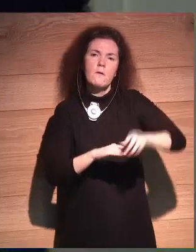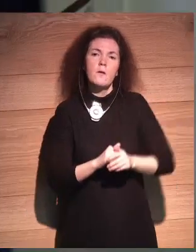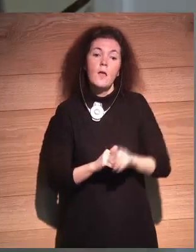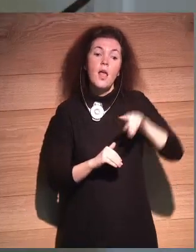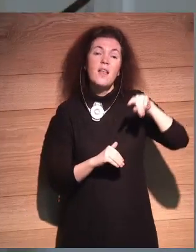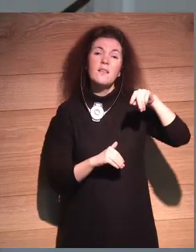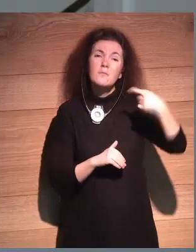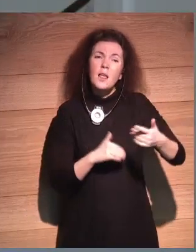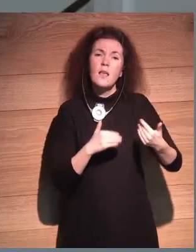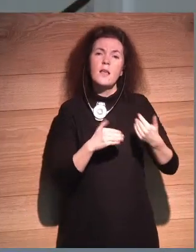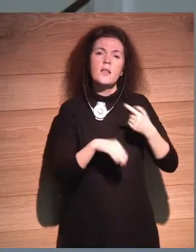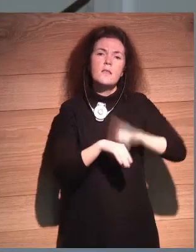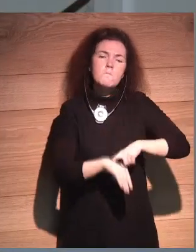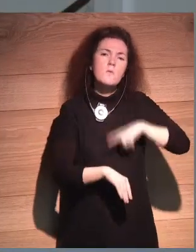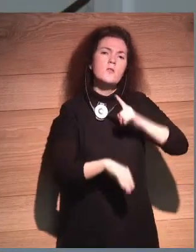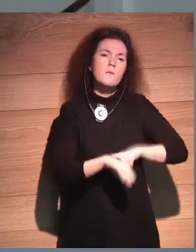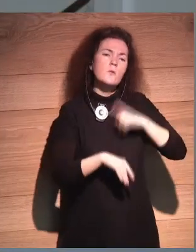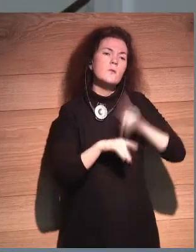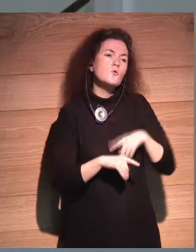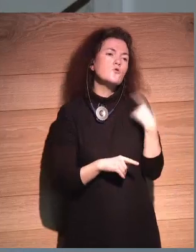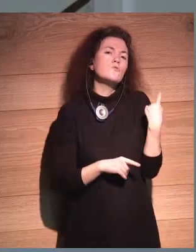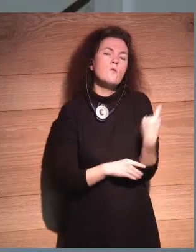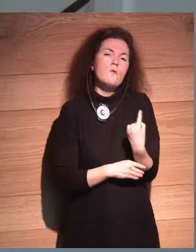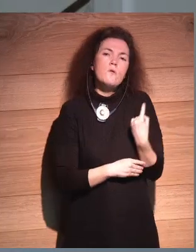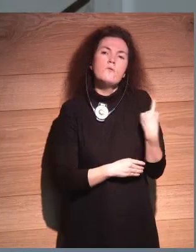Después de mucho tiempo en la soledad más absoluta,